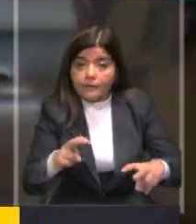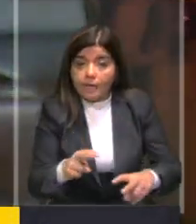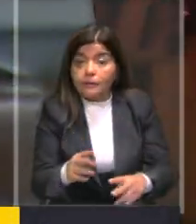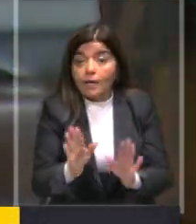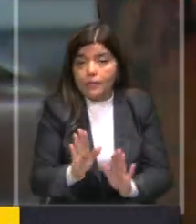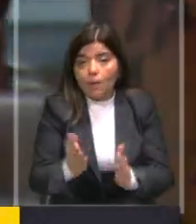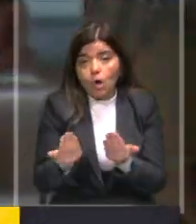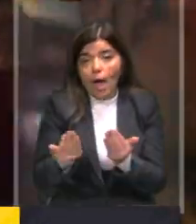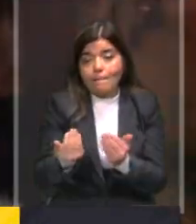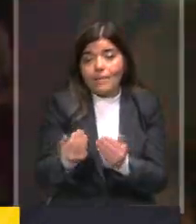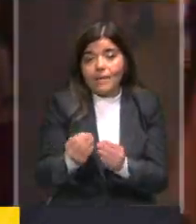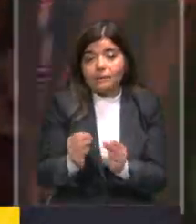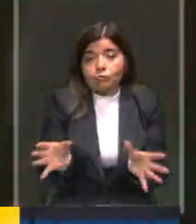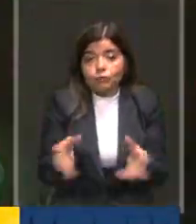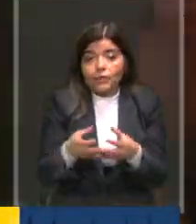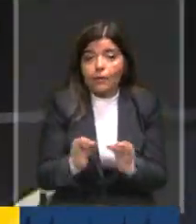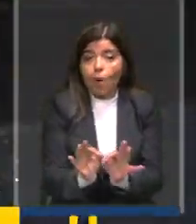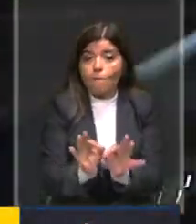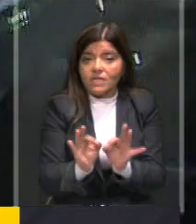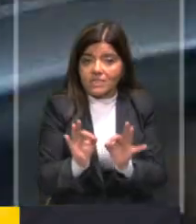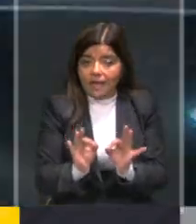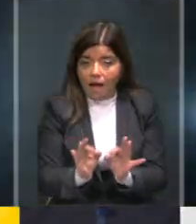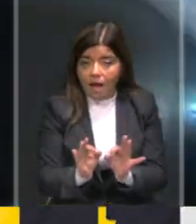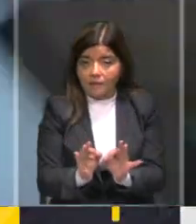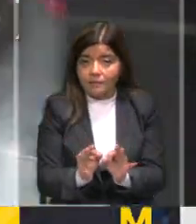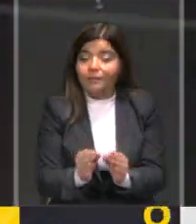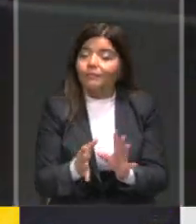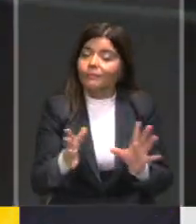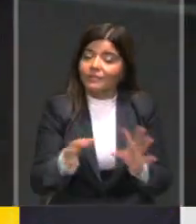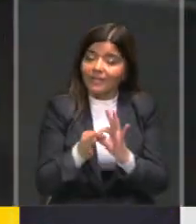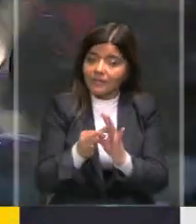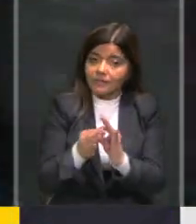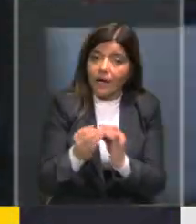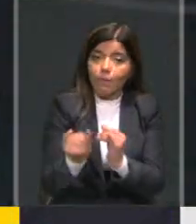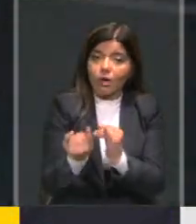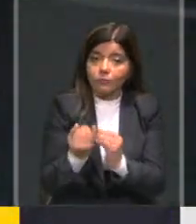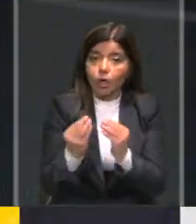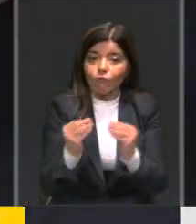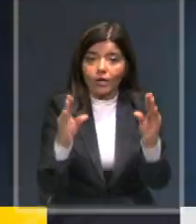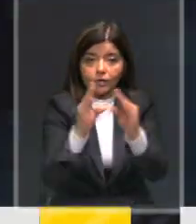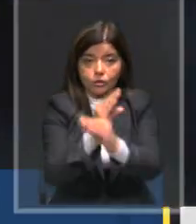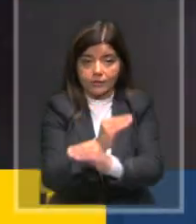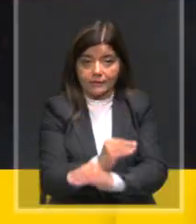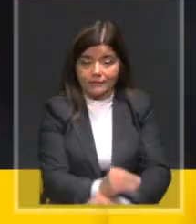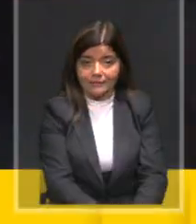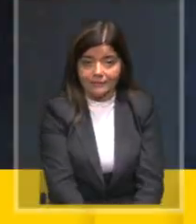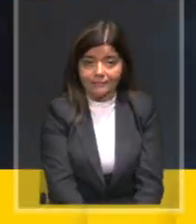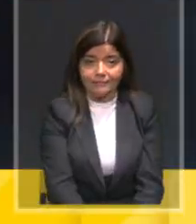espera del equipo especializado. Bien, Jorge, muchas gracias por la información y muy buenas noches.